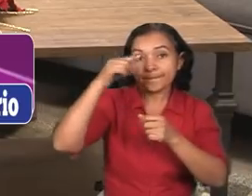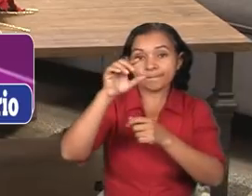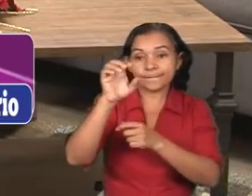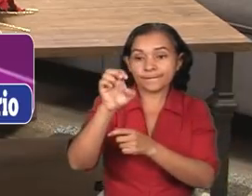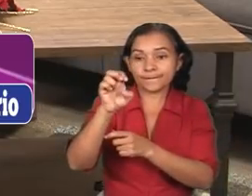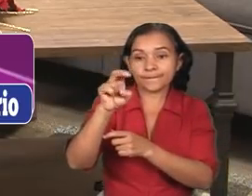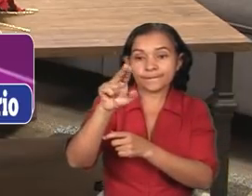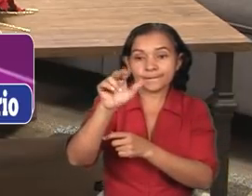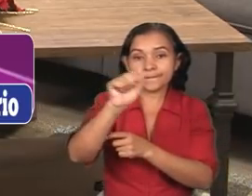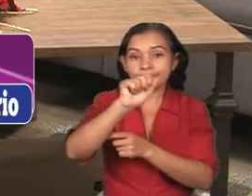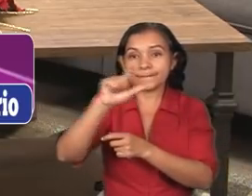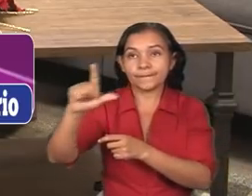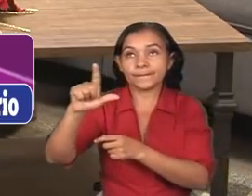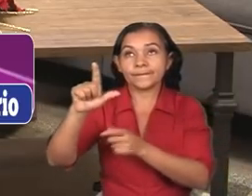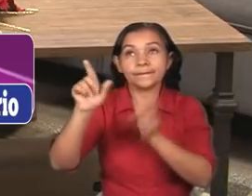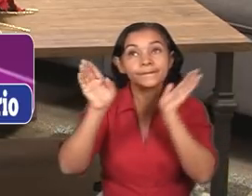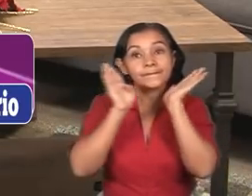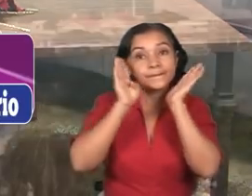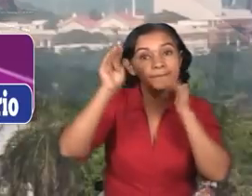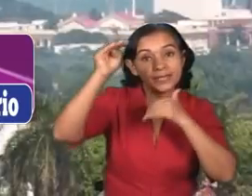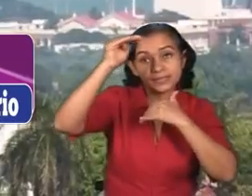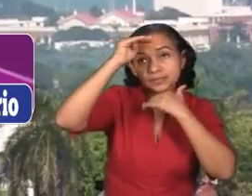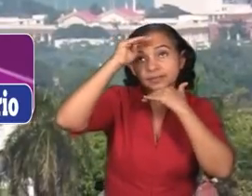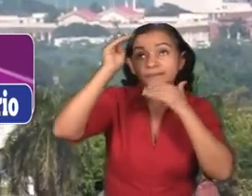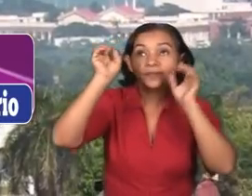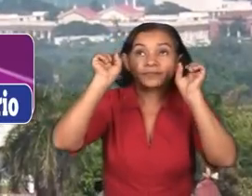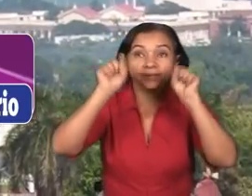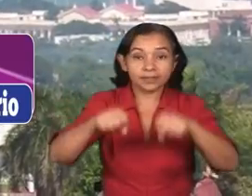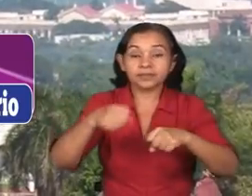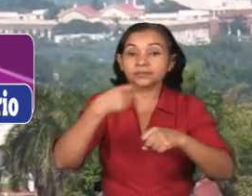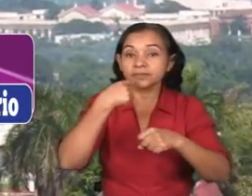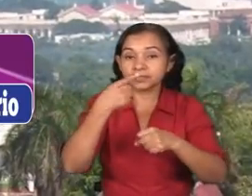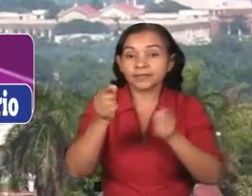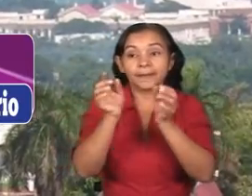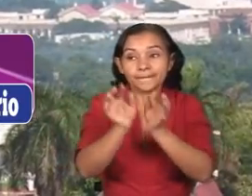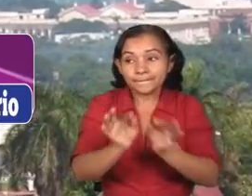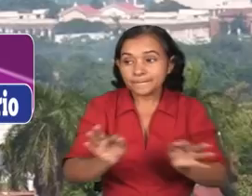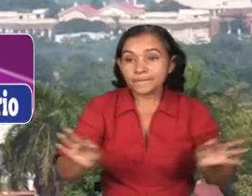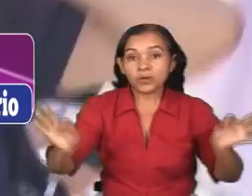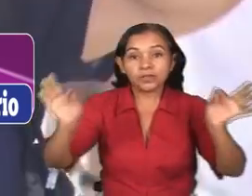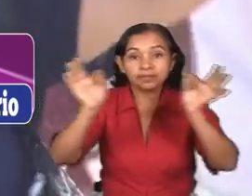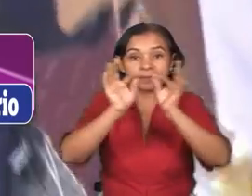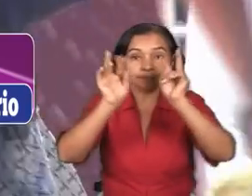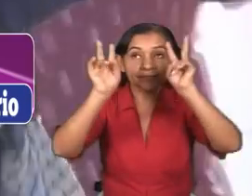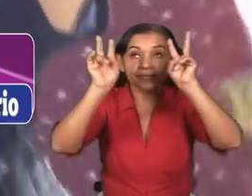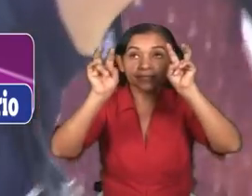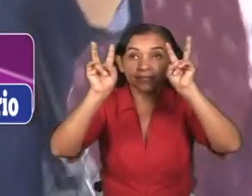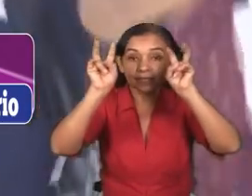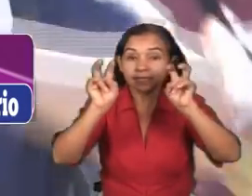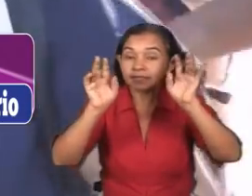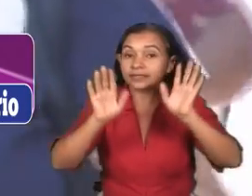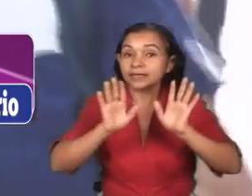la empresa privada, ¿por qué no decirlo también, verdad? Okay. Que jugábamos un rol importante en el tema de avanzar